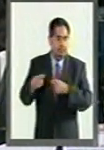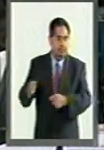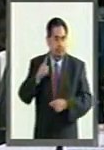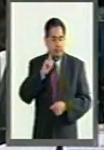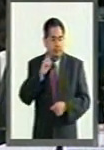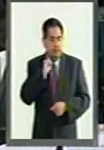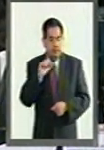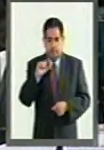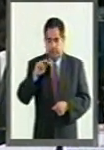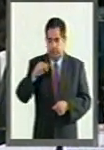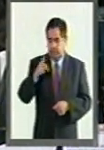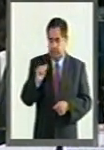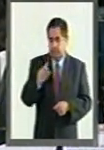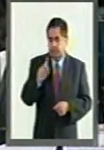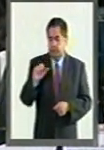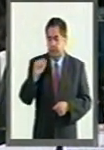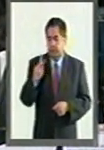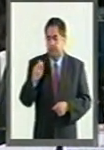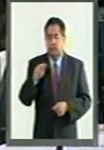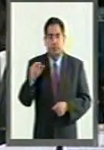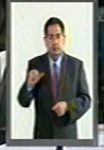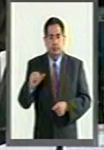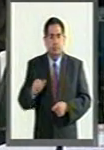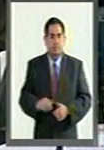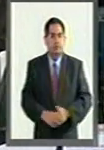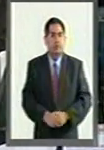senadora Angélica de la Peña Gómez.